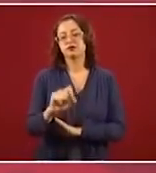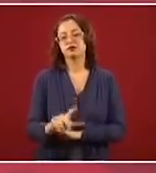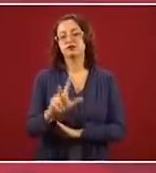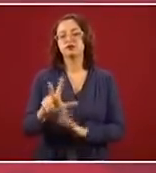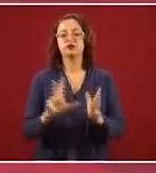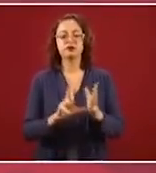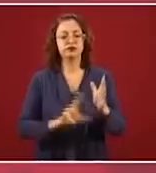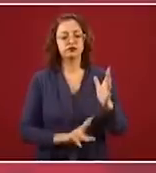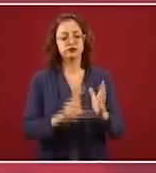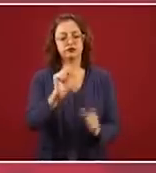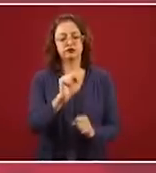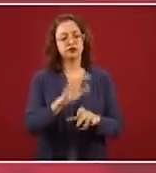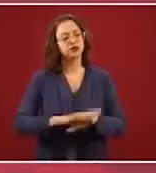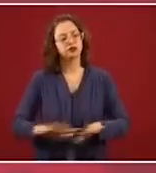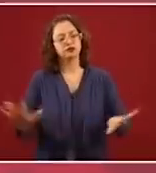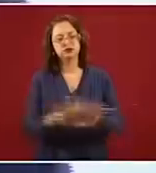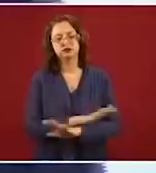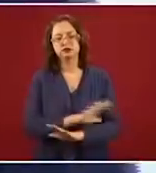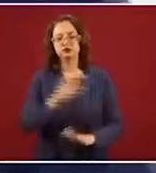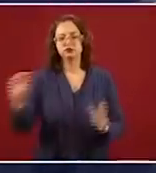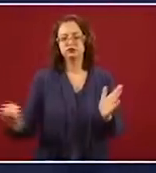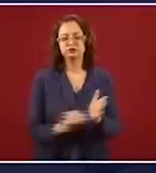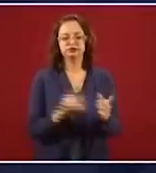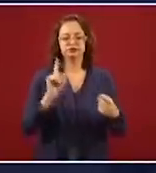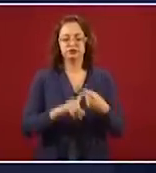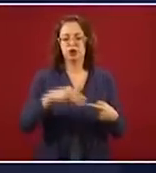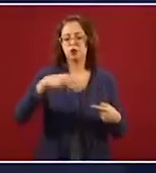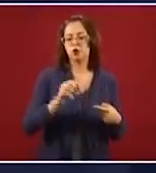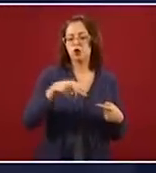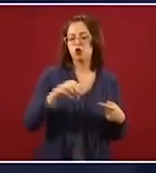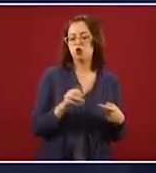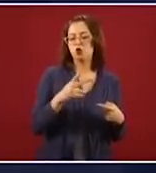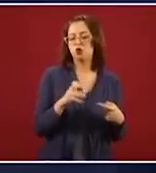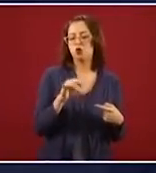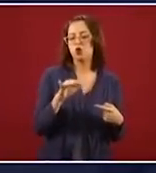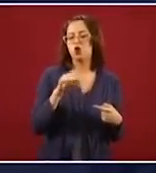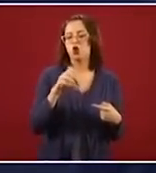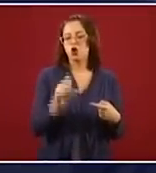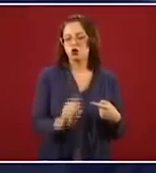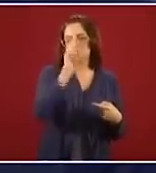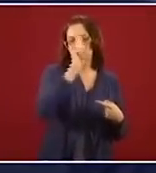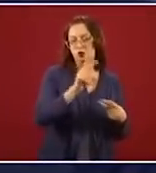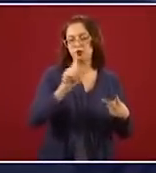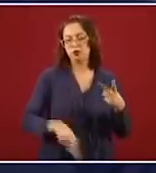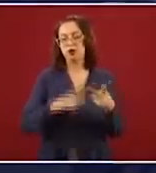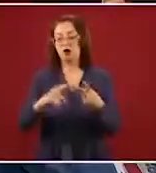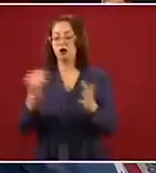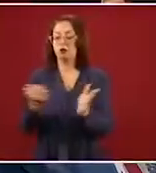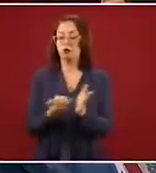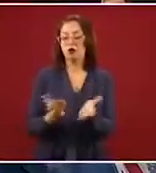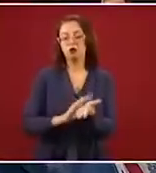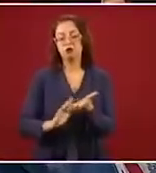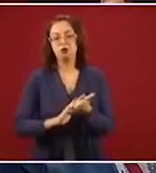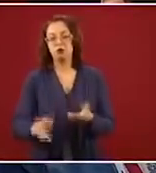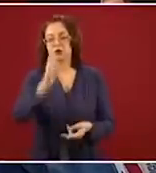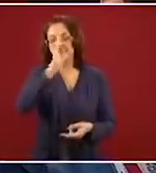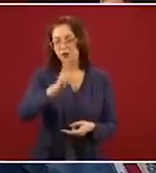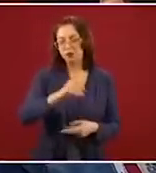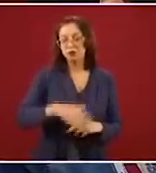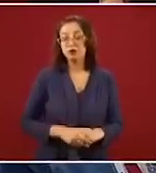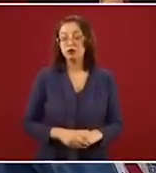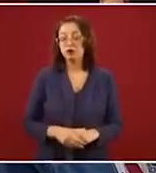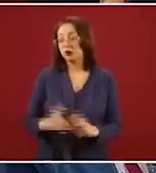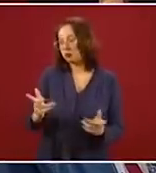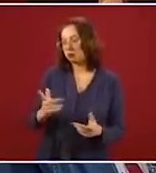Constitución. Están prohibidos los monopolios, está prohibida la condonación de impuestos. Y va a haber sanciones